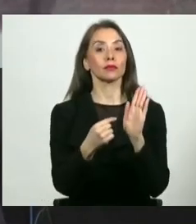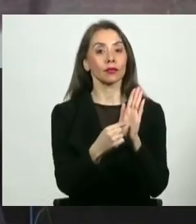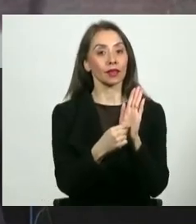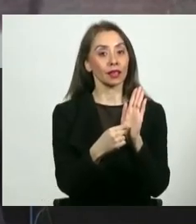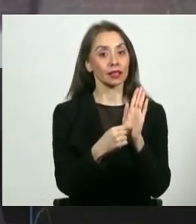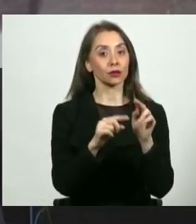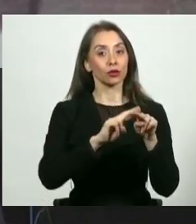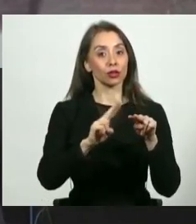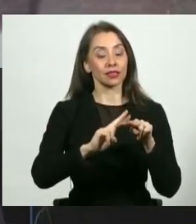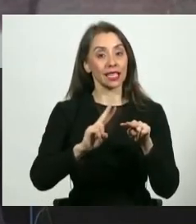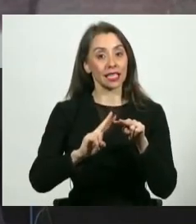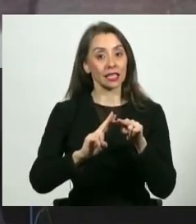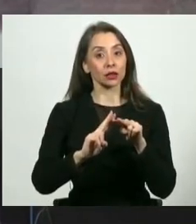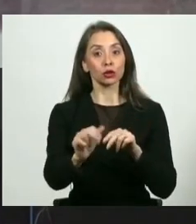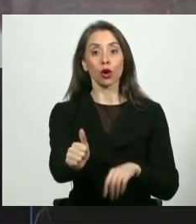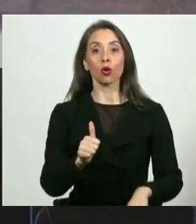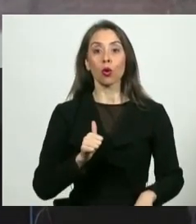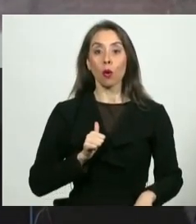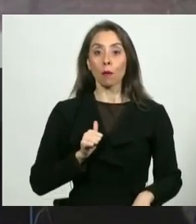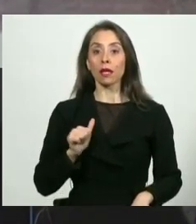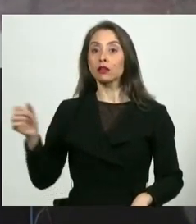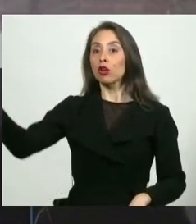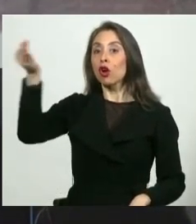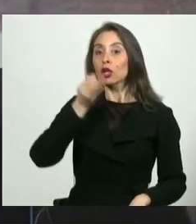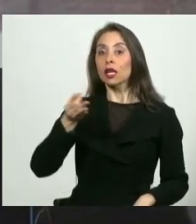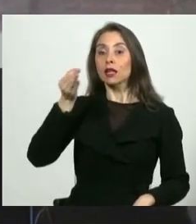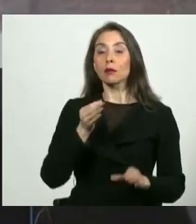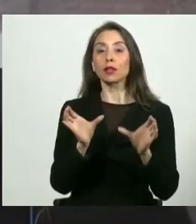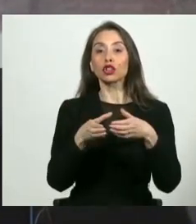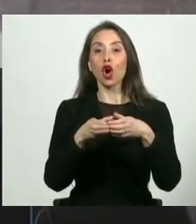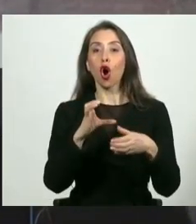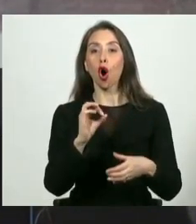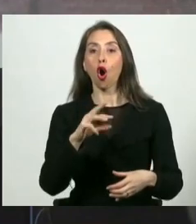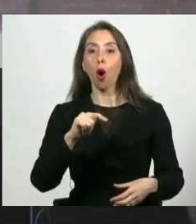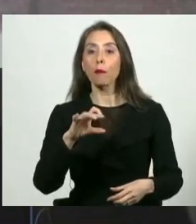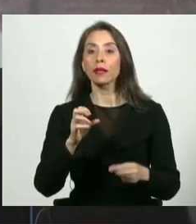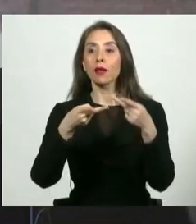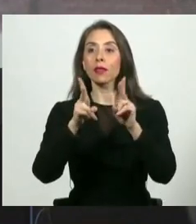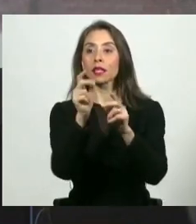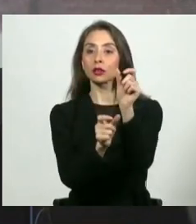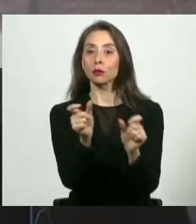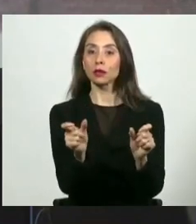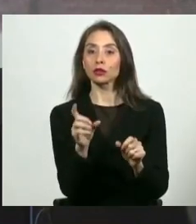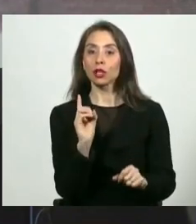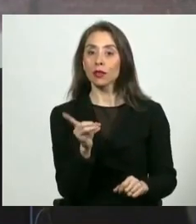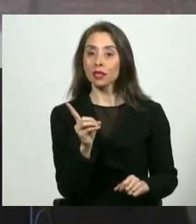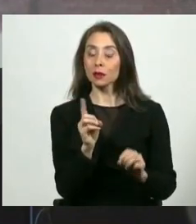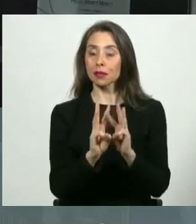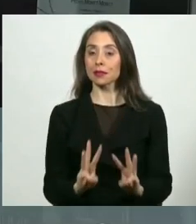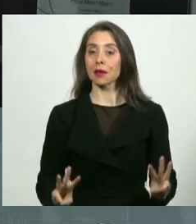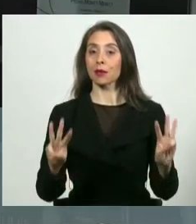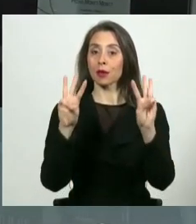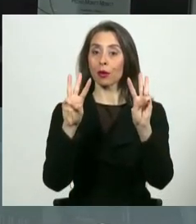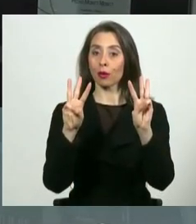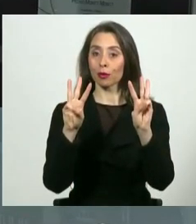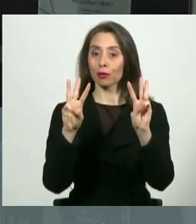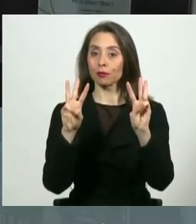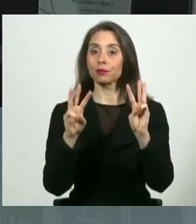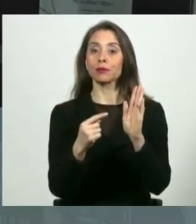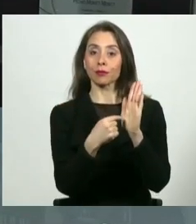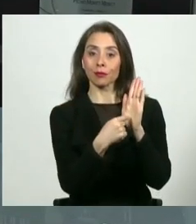se ha llevado a cabo en estricto cumplimiento de las recomendaciones del Comité sobre los Derechos de las Personas con Discapacidad de las Naciones Unidas, en las